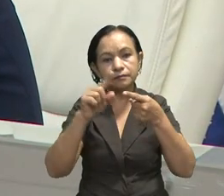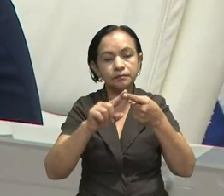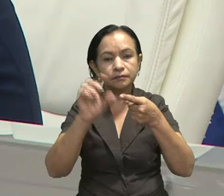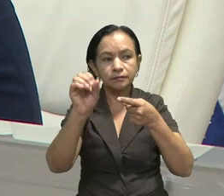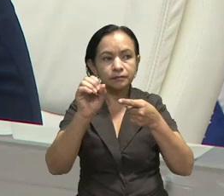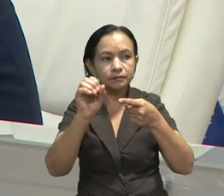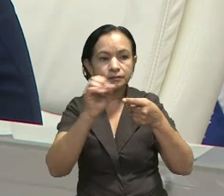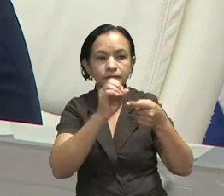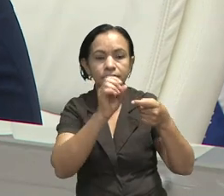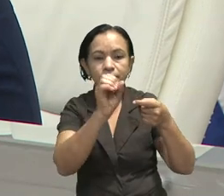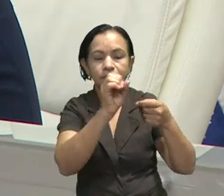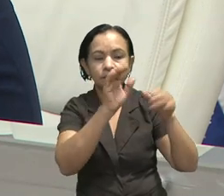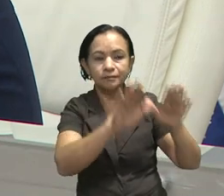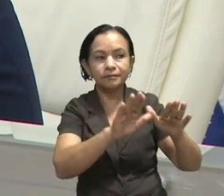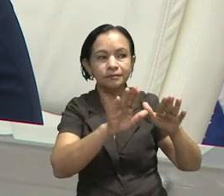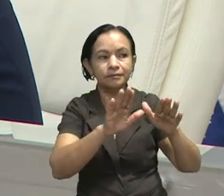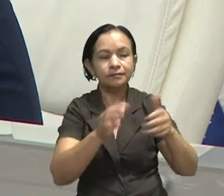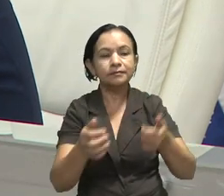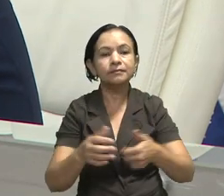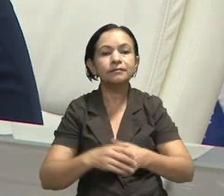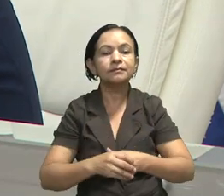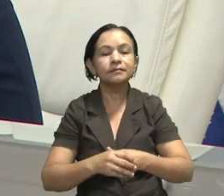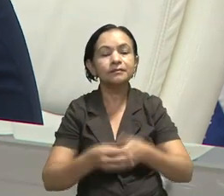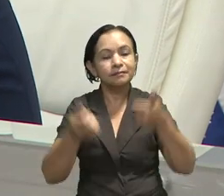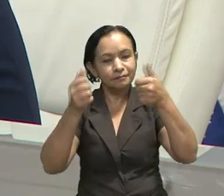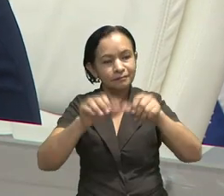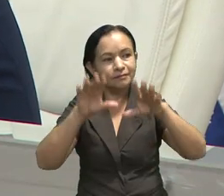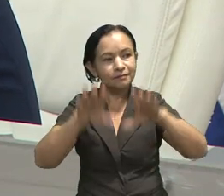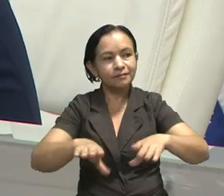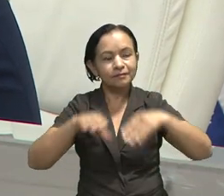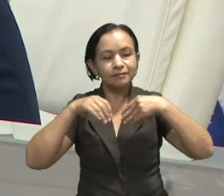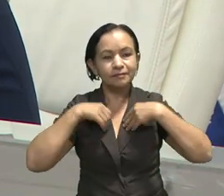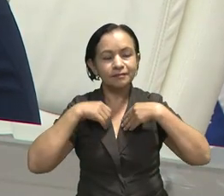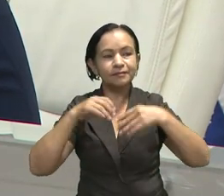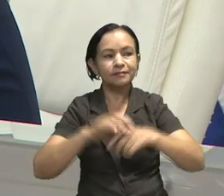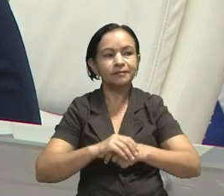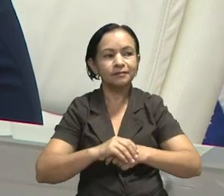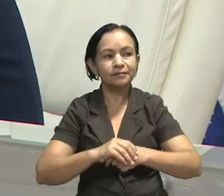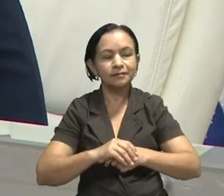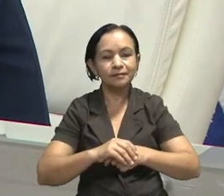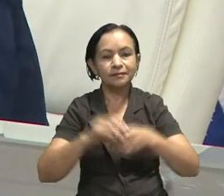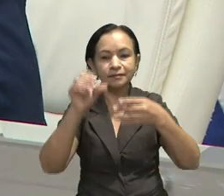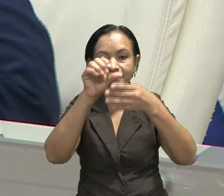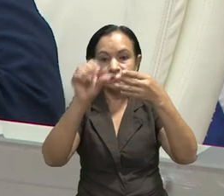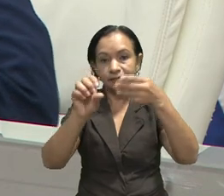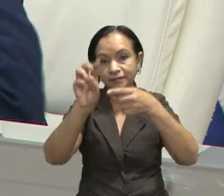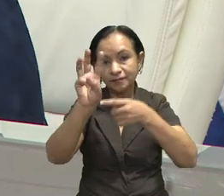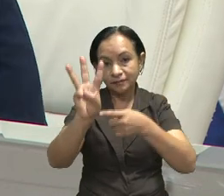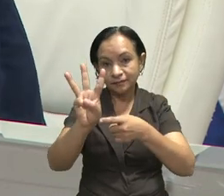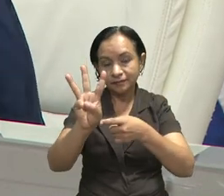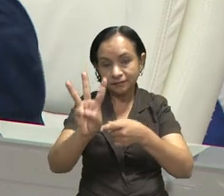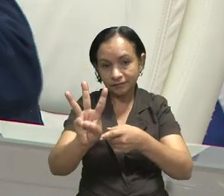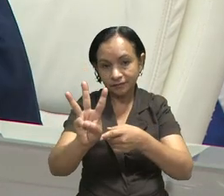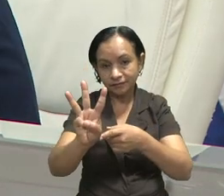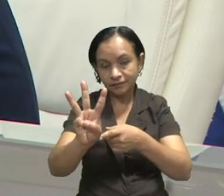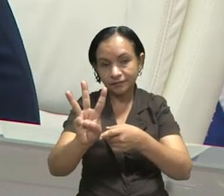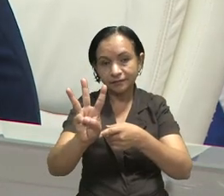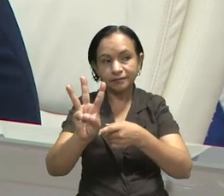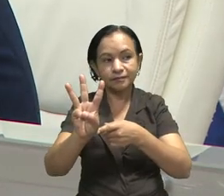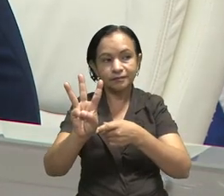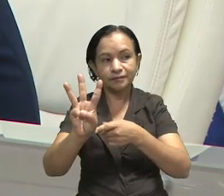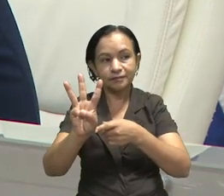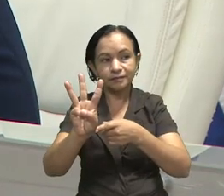0 abstenciones, 0 presente. Se aprueba el artículo